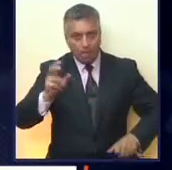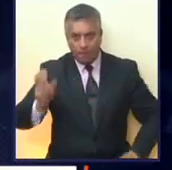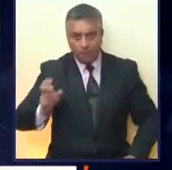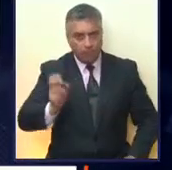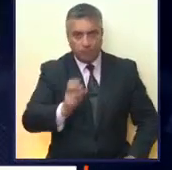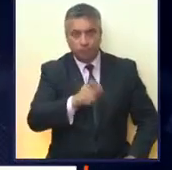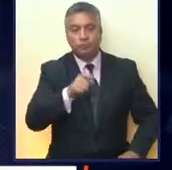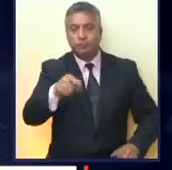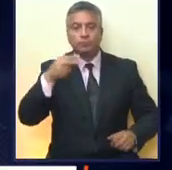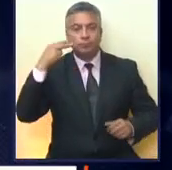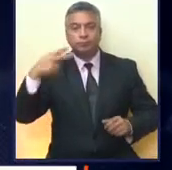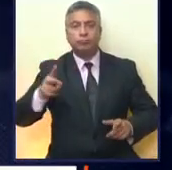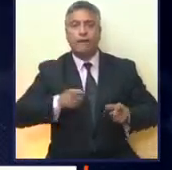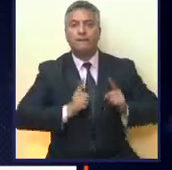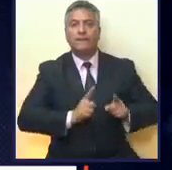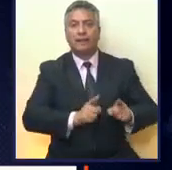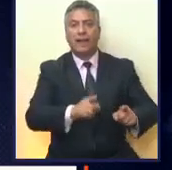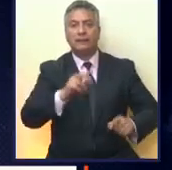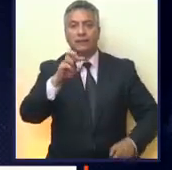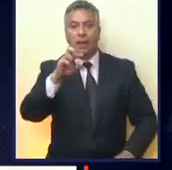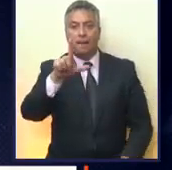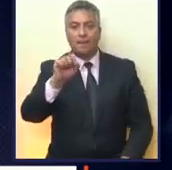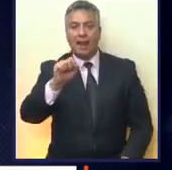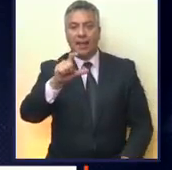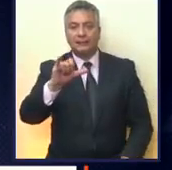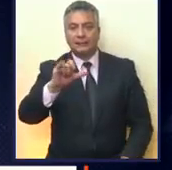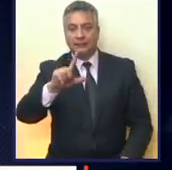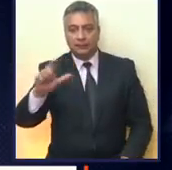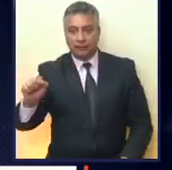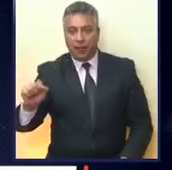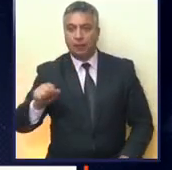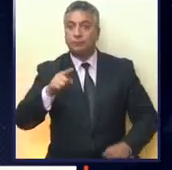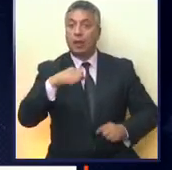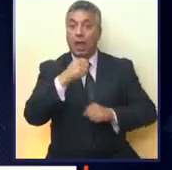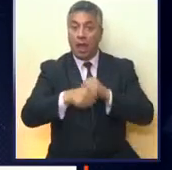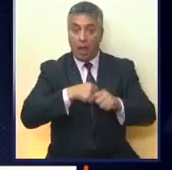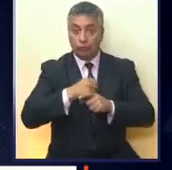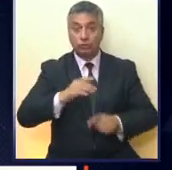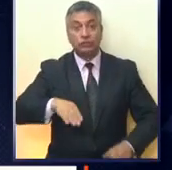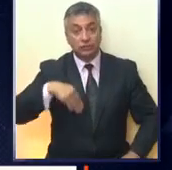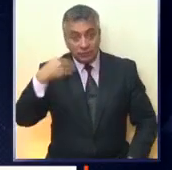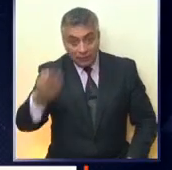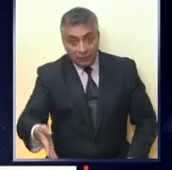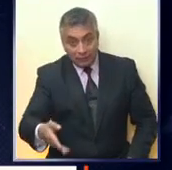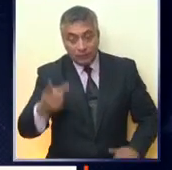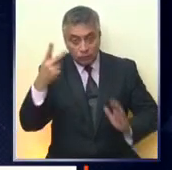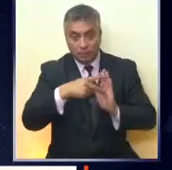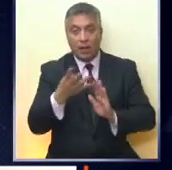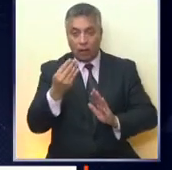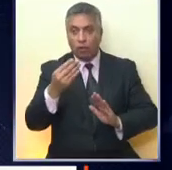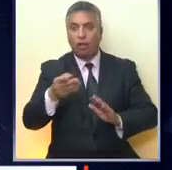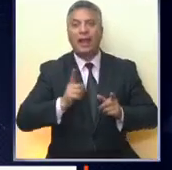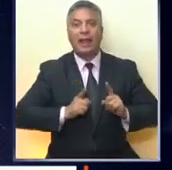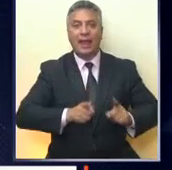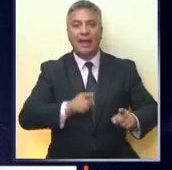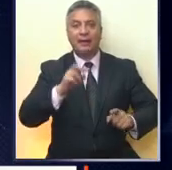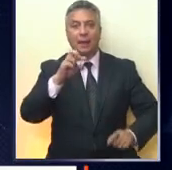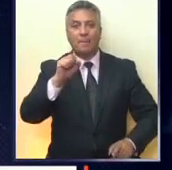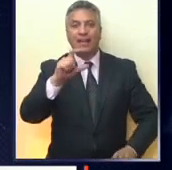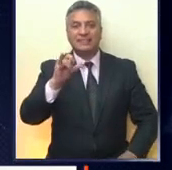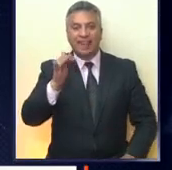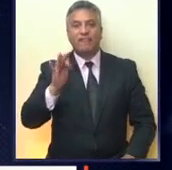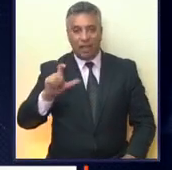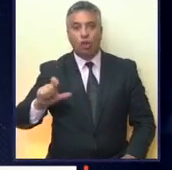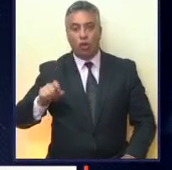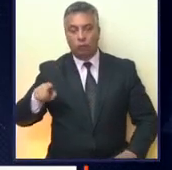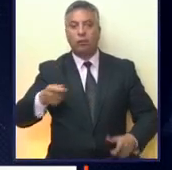la Batalla de Placilla. Y el año siguiente se recuperaron objetos de la Guerra del Pacífico que eran comercializados en